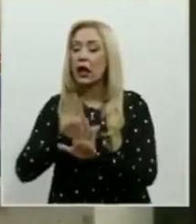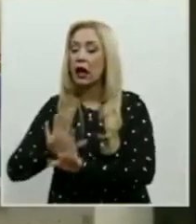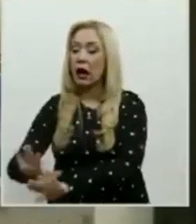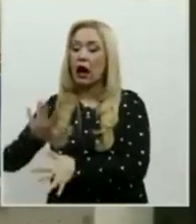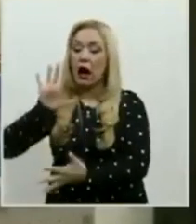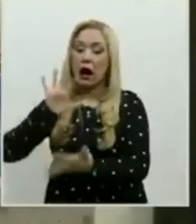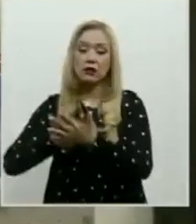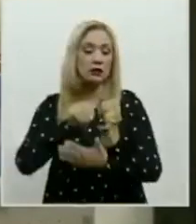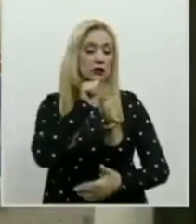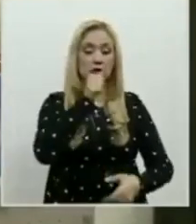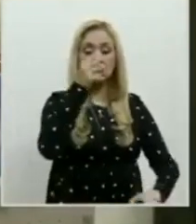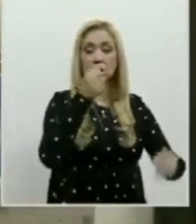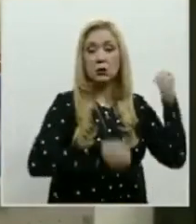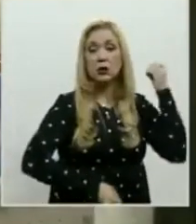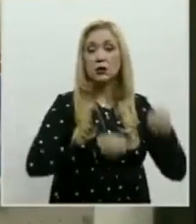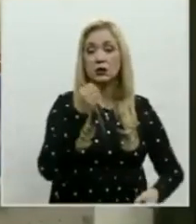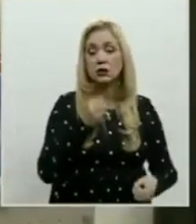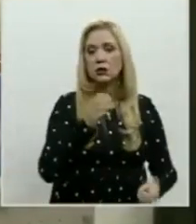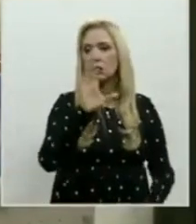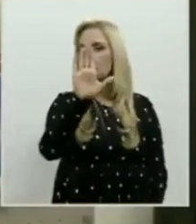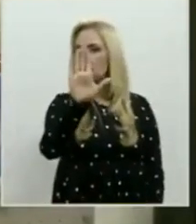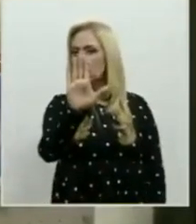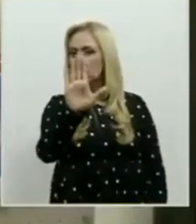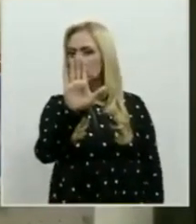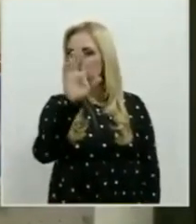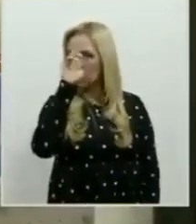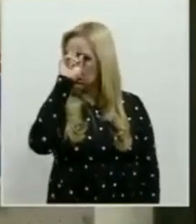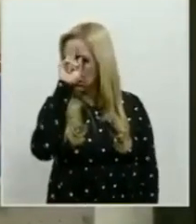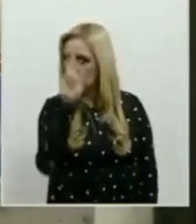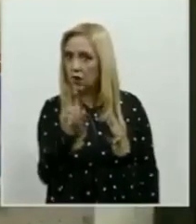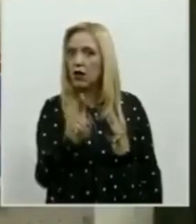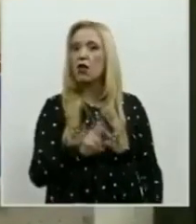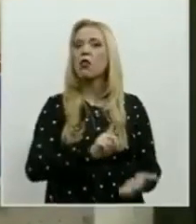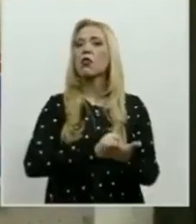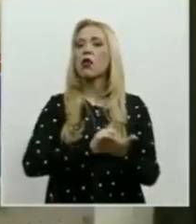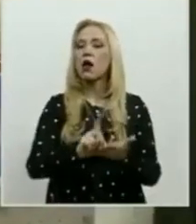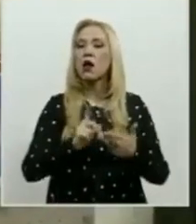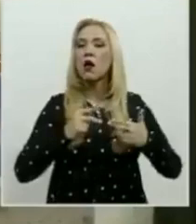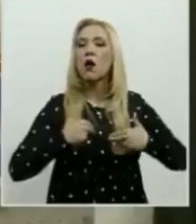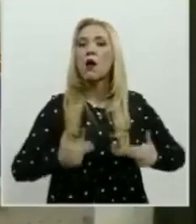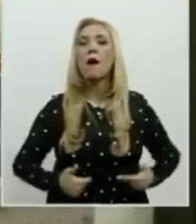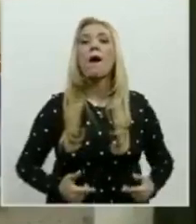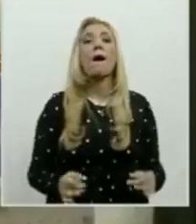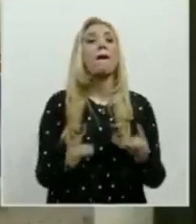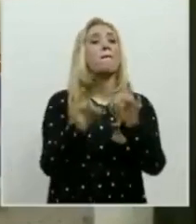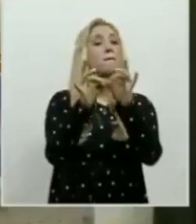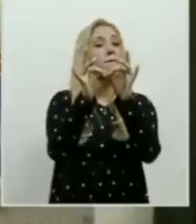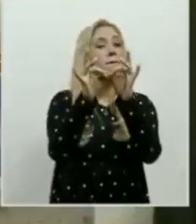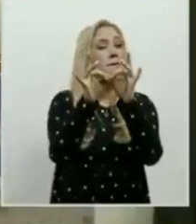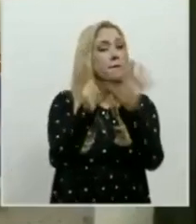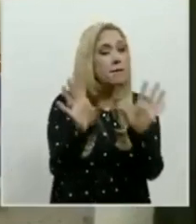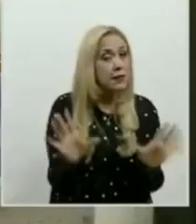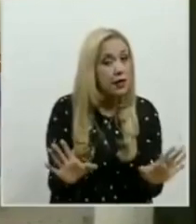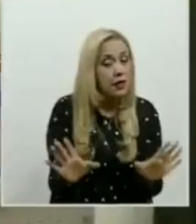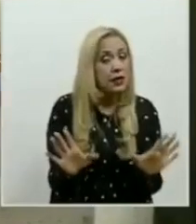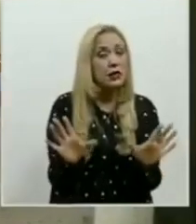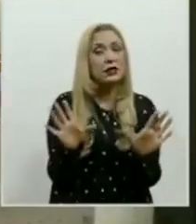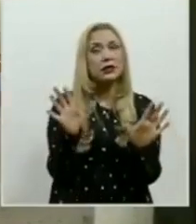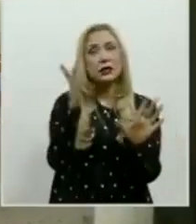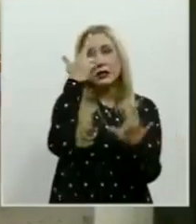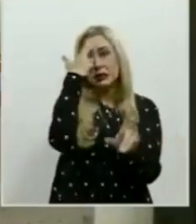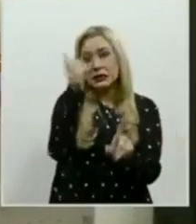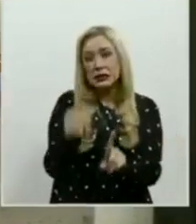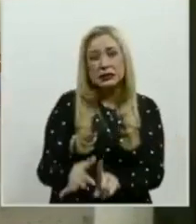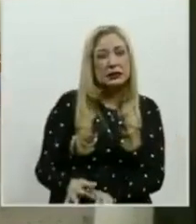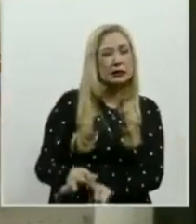preventiva es legítima en el respeto a los derechos humanos cuando se dicta tomando en cuenta las circunstancias